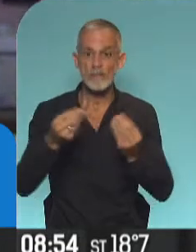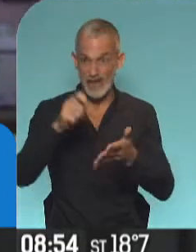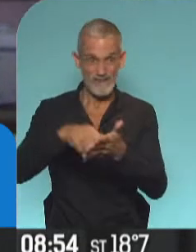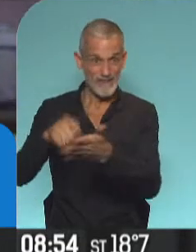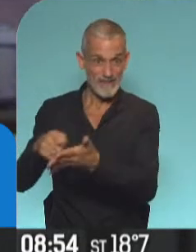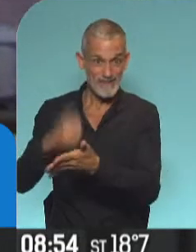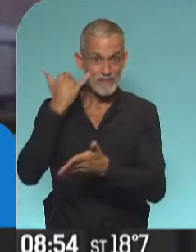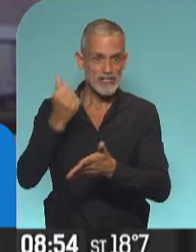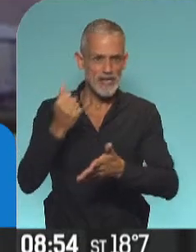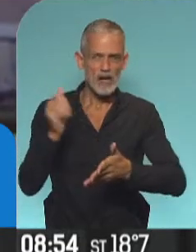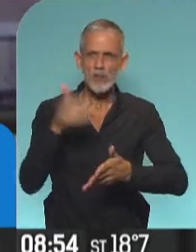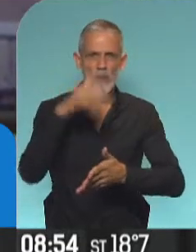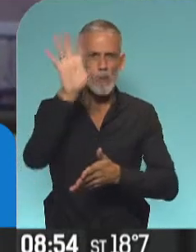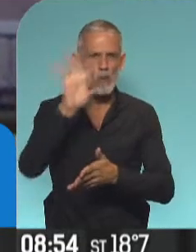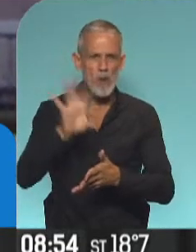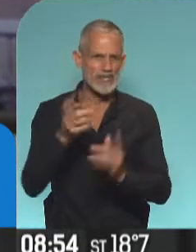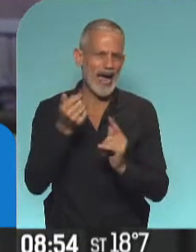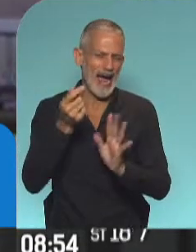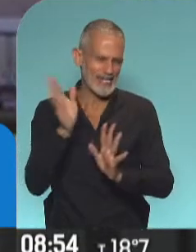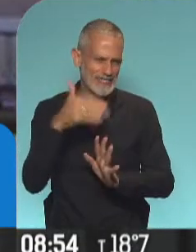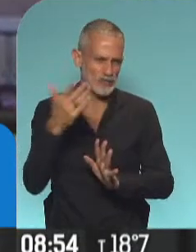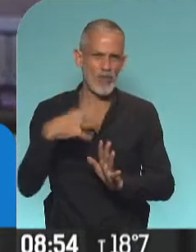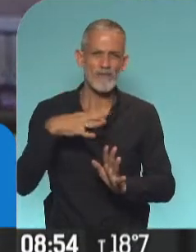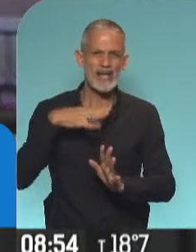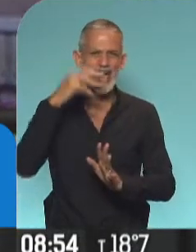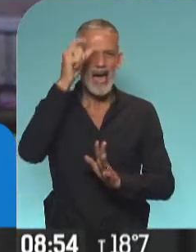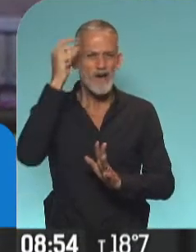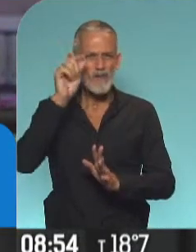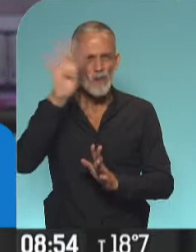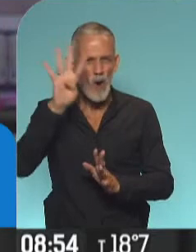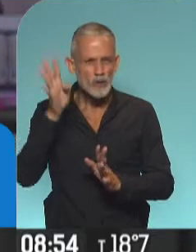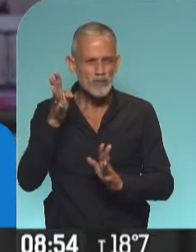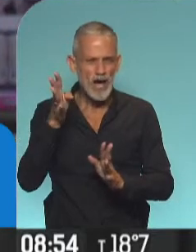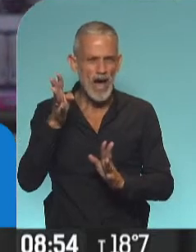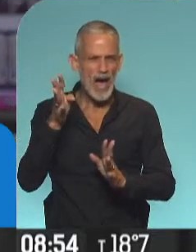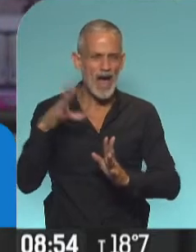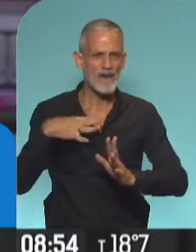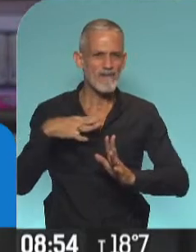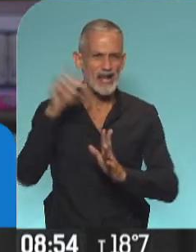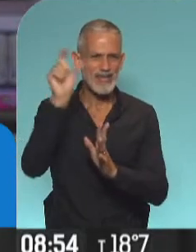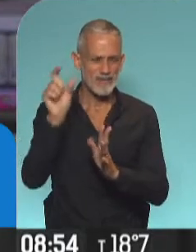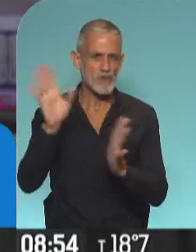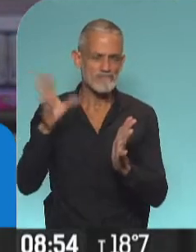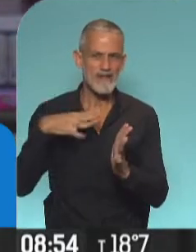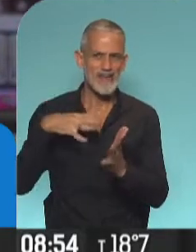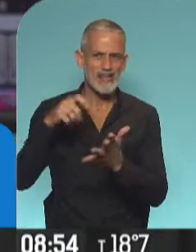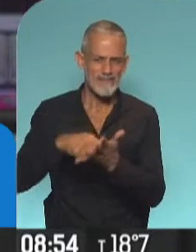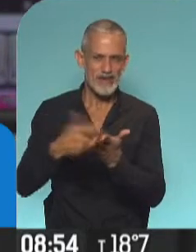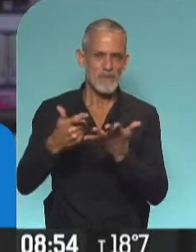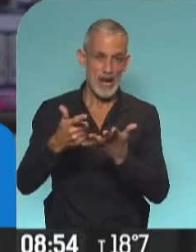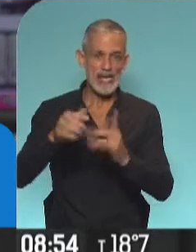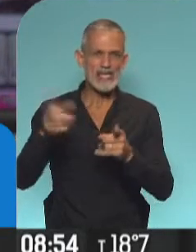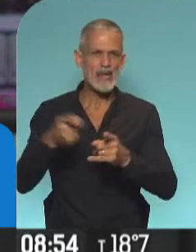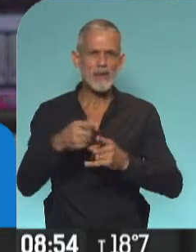firmados, creo que casi con todas las provincias, nos queda Formosa, que aún no logramos firmar el convenio, y